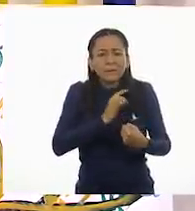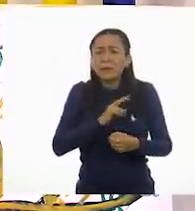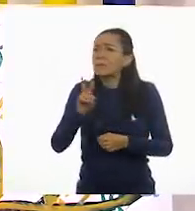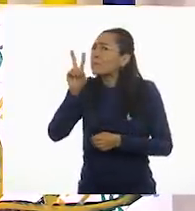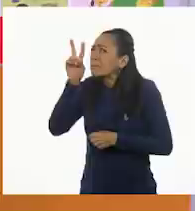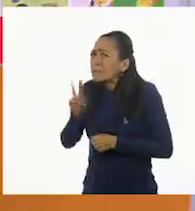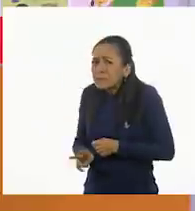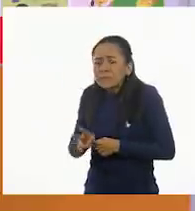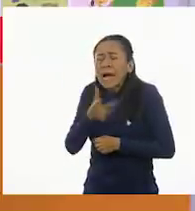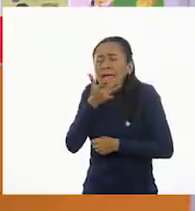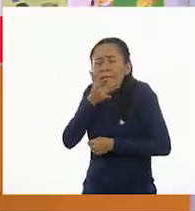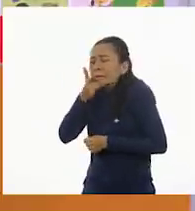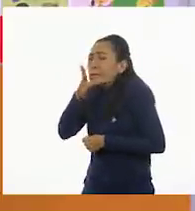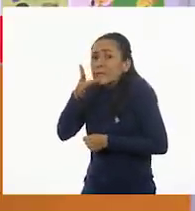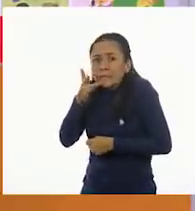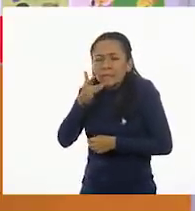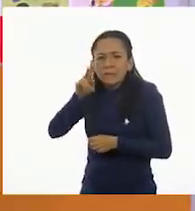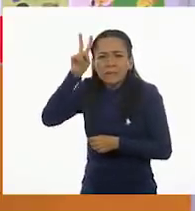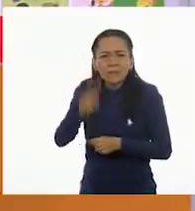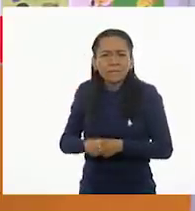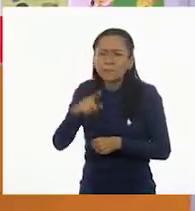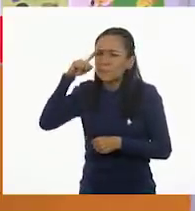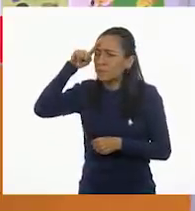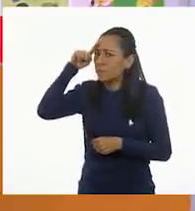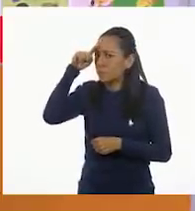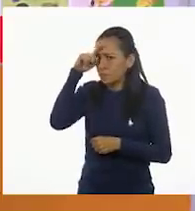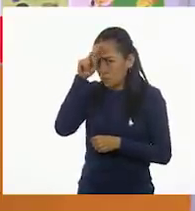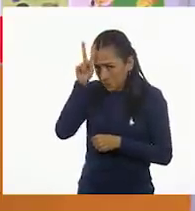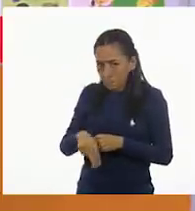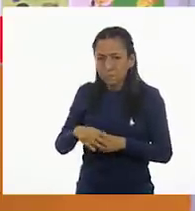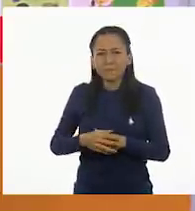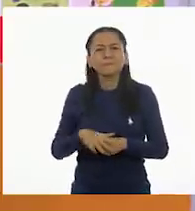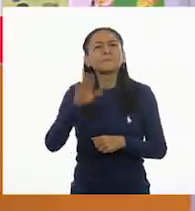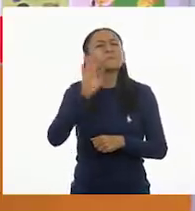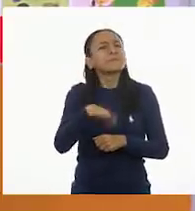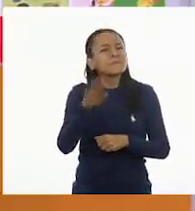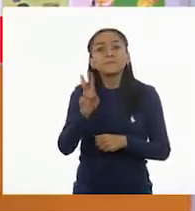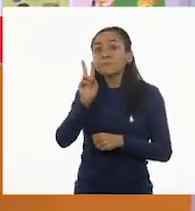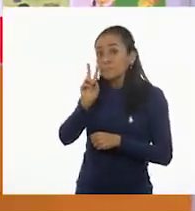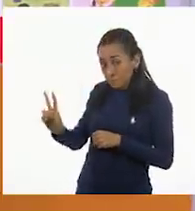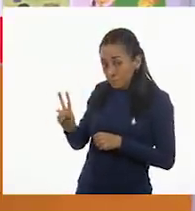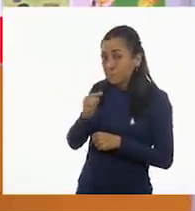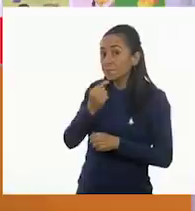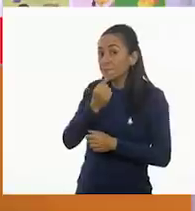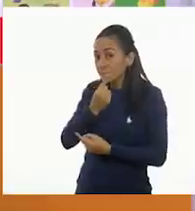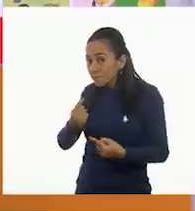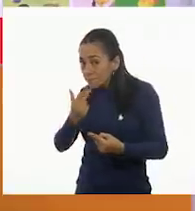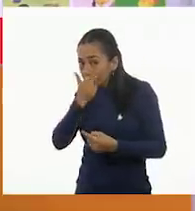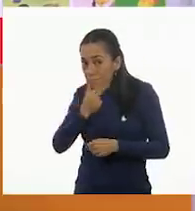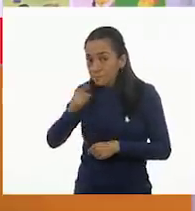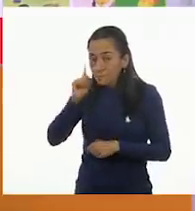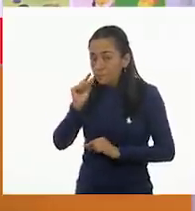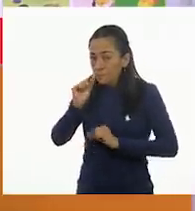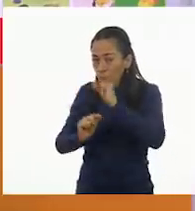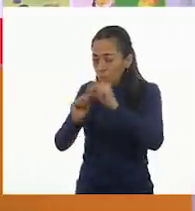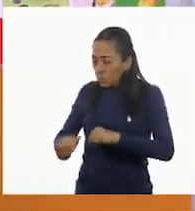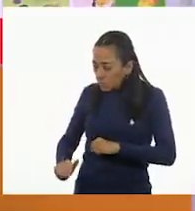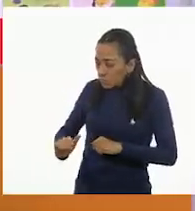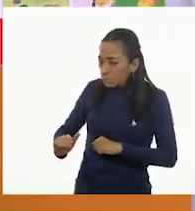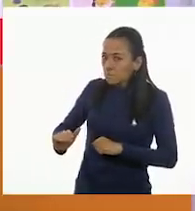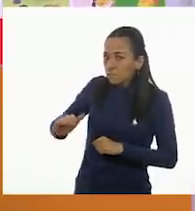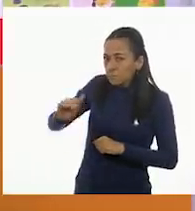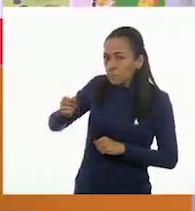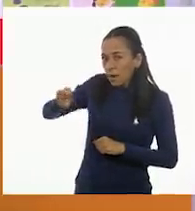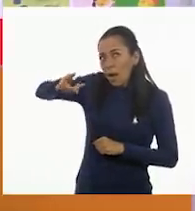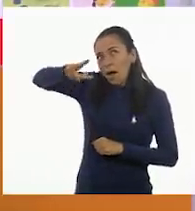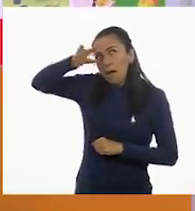difícil. ¿Vieron cómo mientras las niñas y los niños crecen y aprenden a tomar decisiones, los adultos tienen